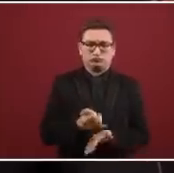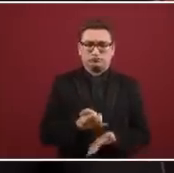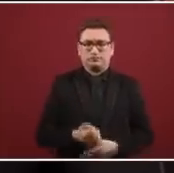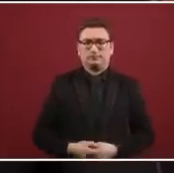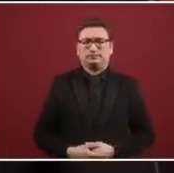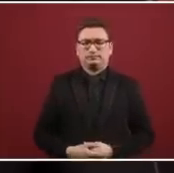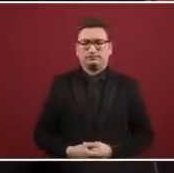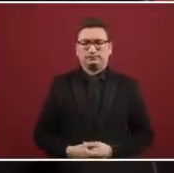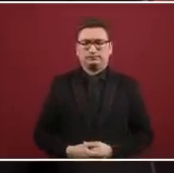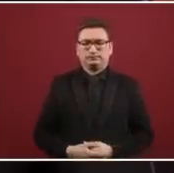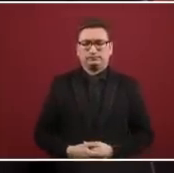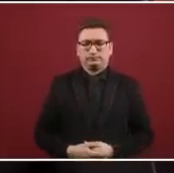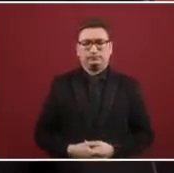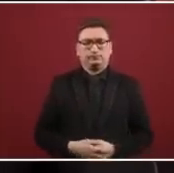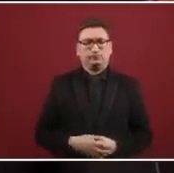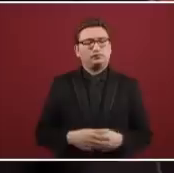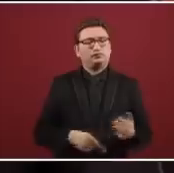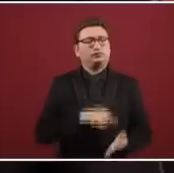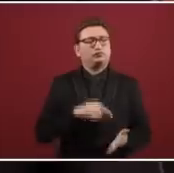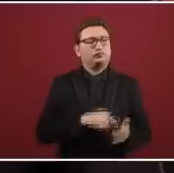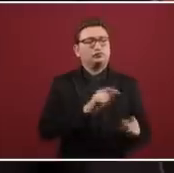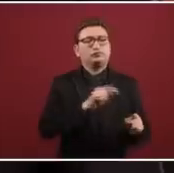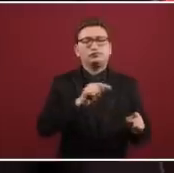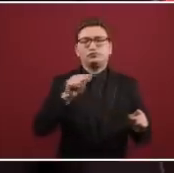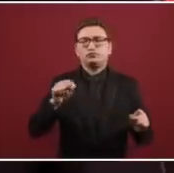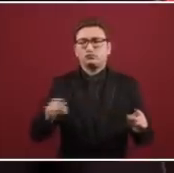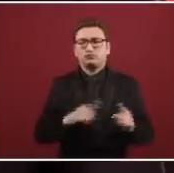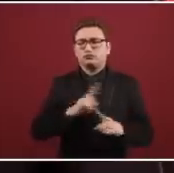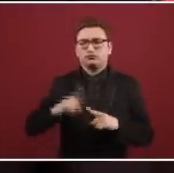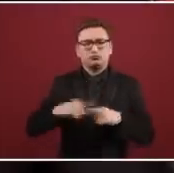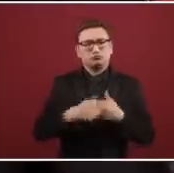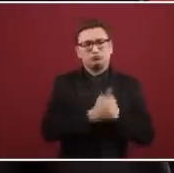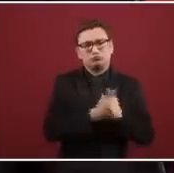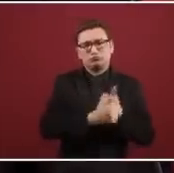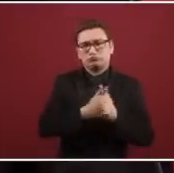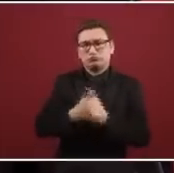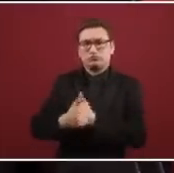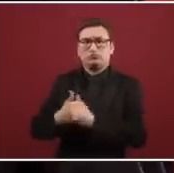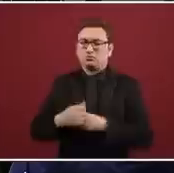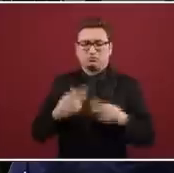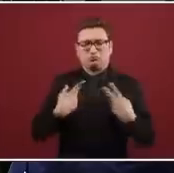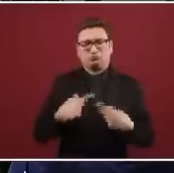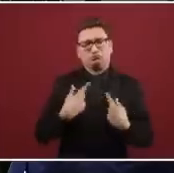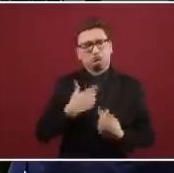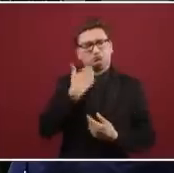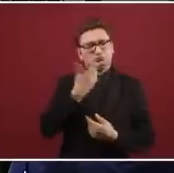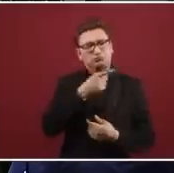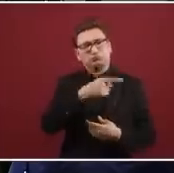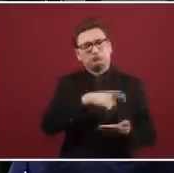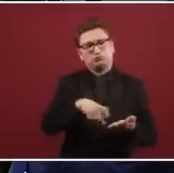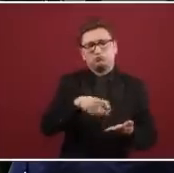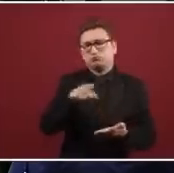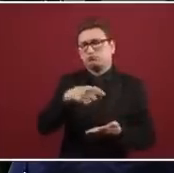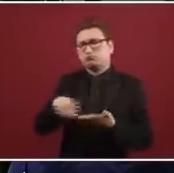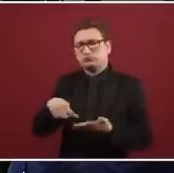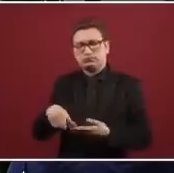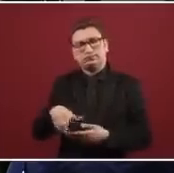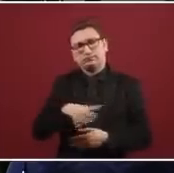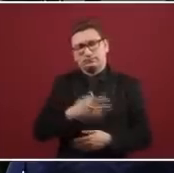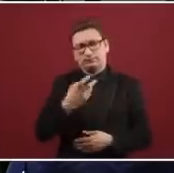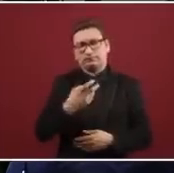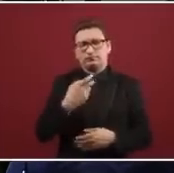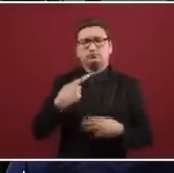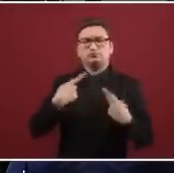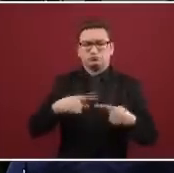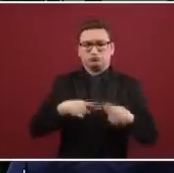Esto es competencia y permite pues que los